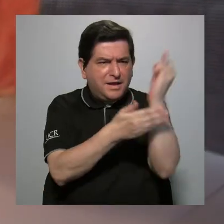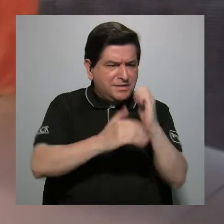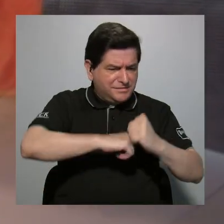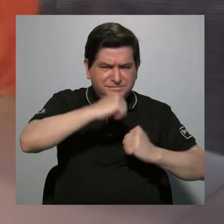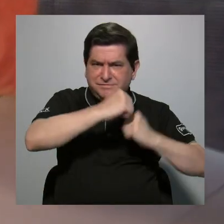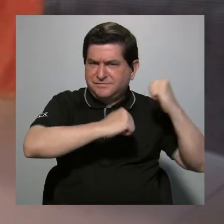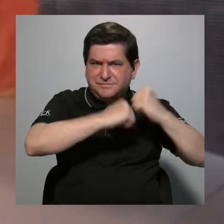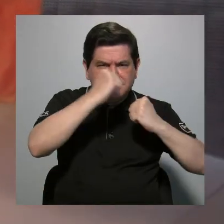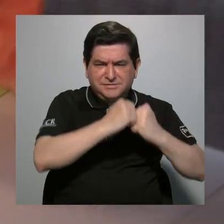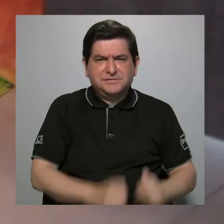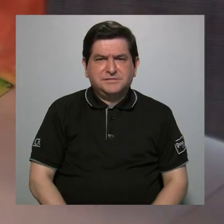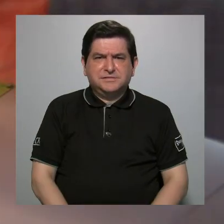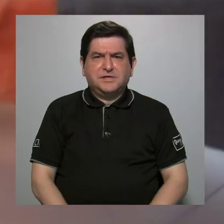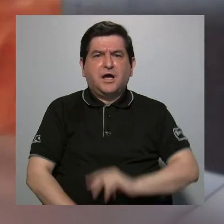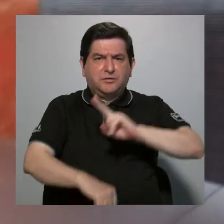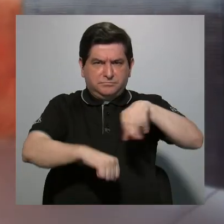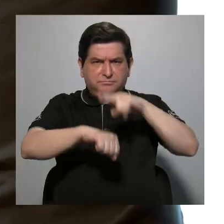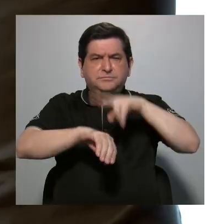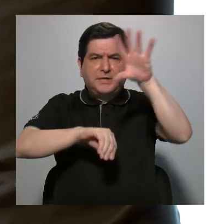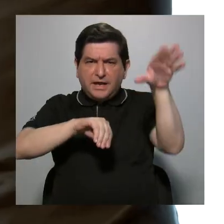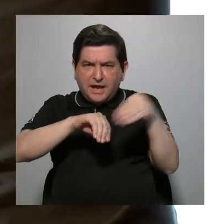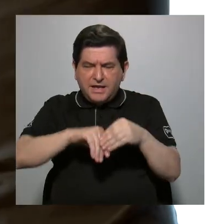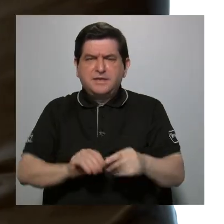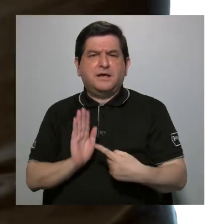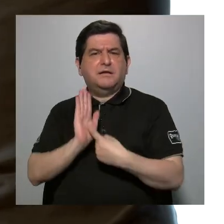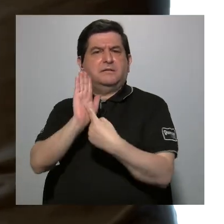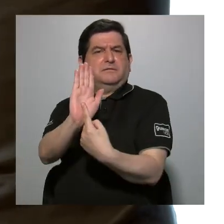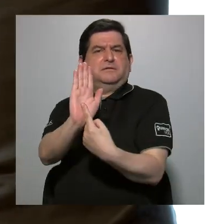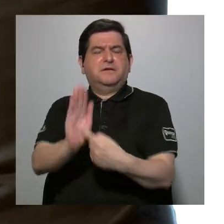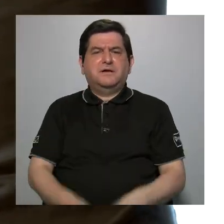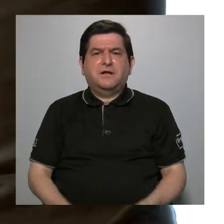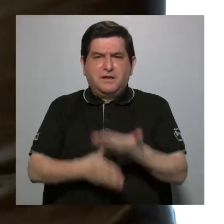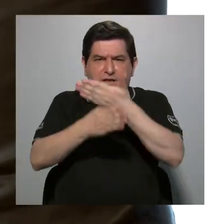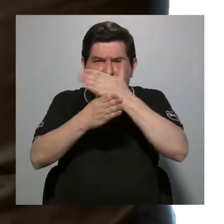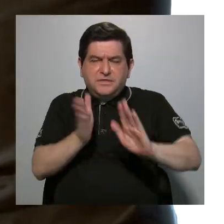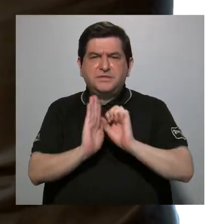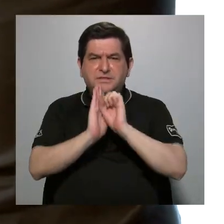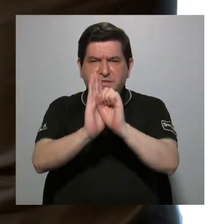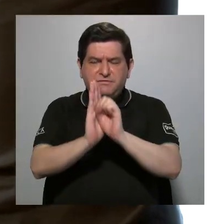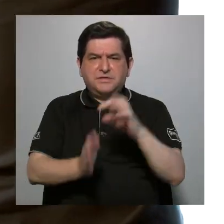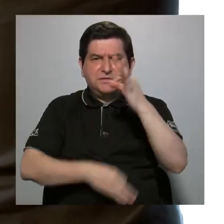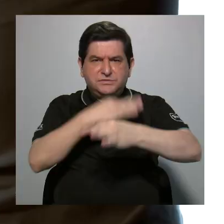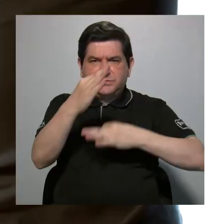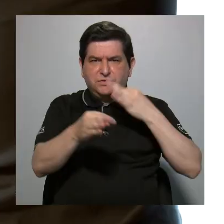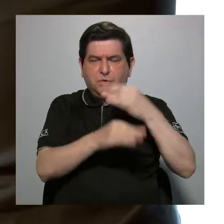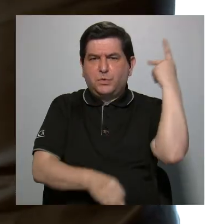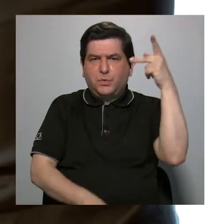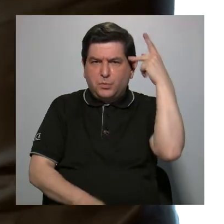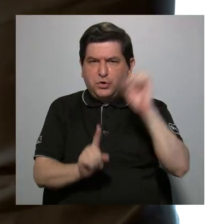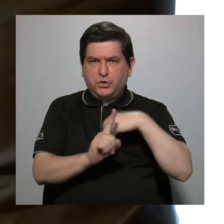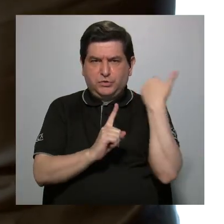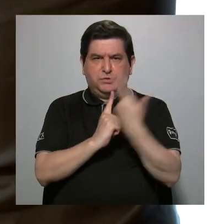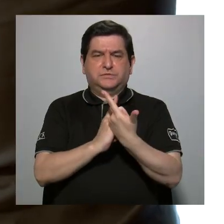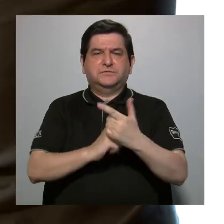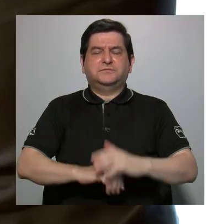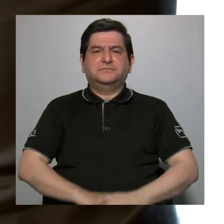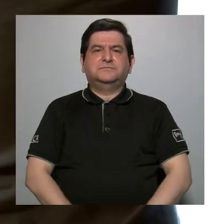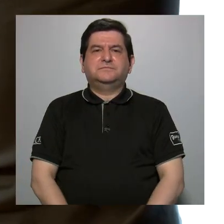diseño de infraestructuras, ya que con frecuencia incorpora y refleja dimensiones simbólicas de carácter político y